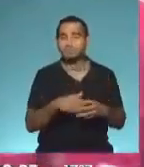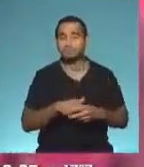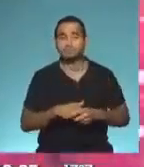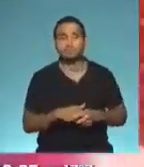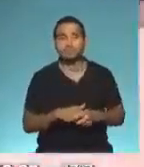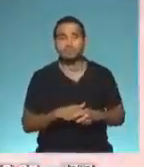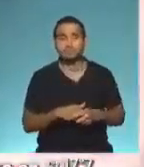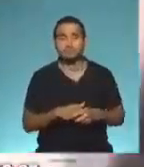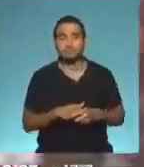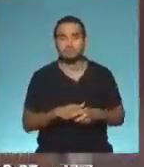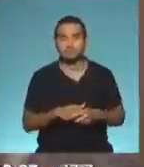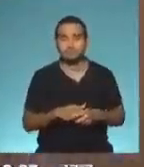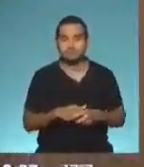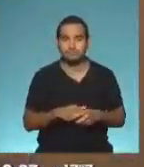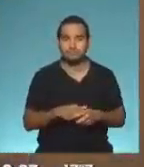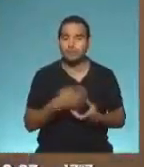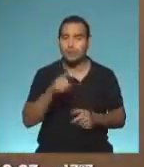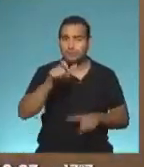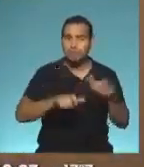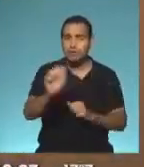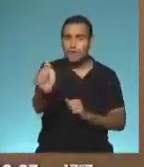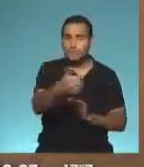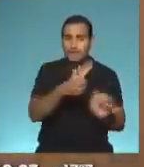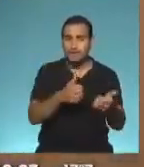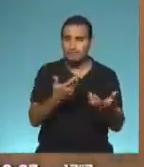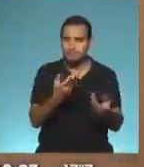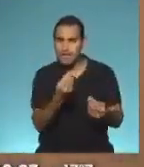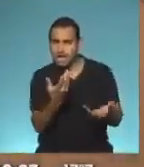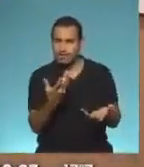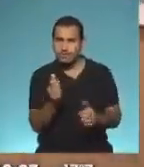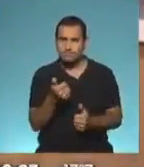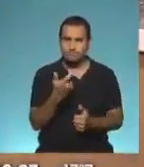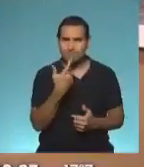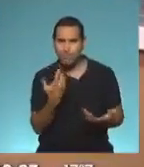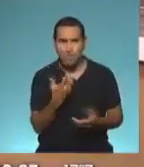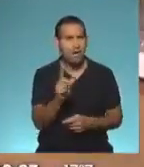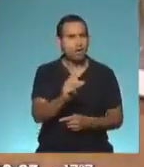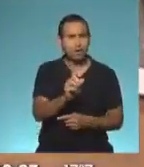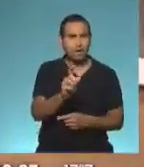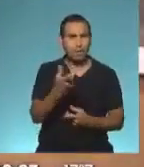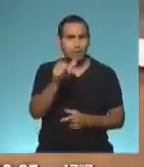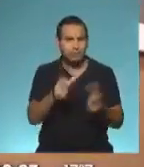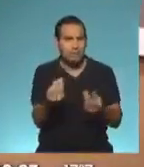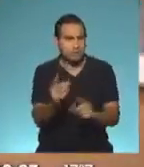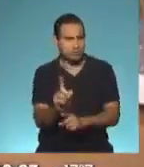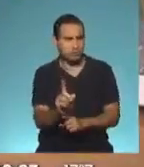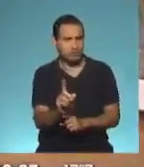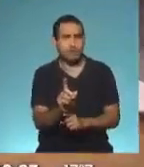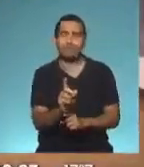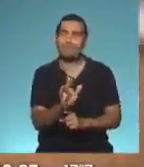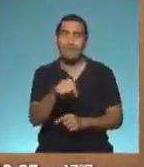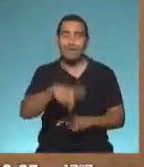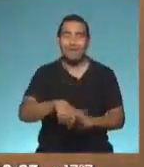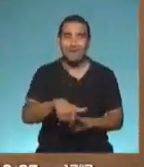bueno la gente entra entra con miedo bueno la gente no entra con miedo al tema es que